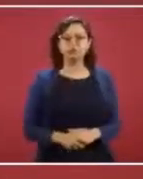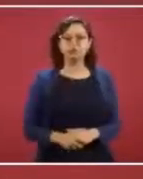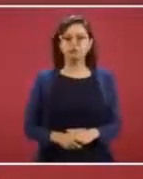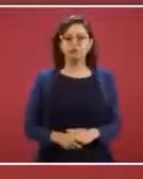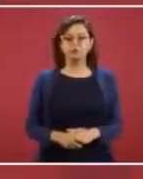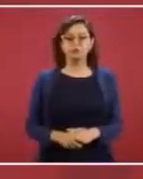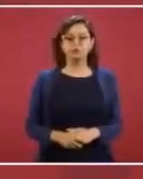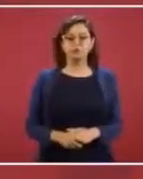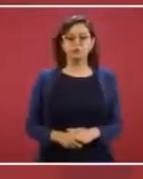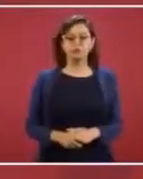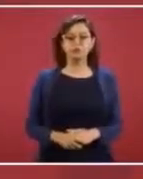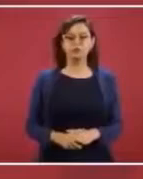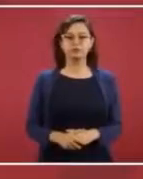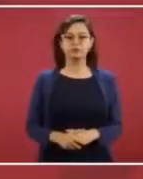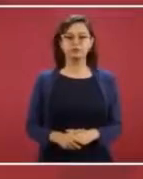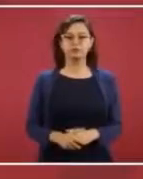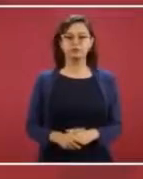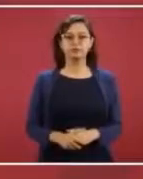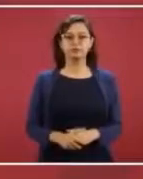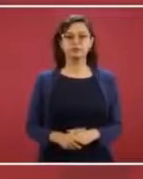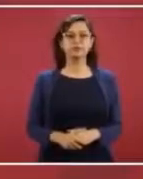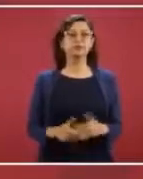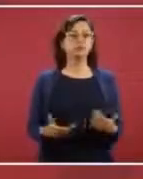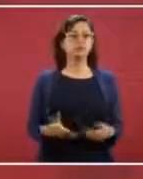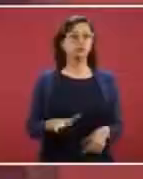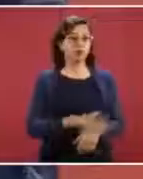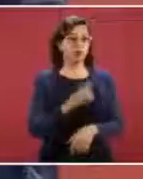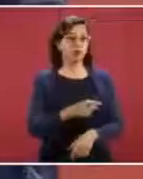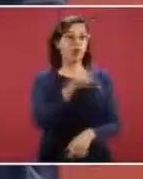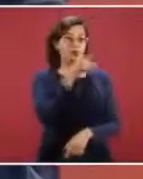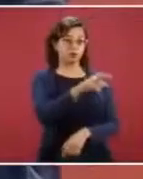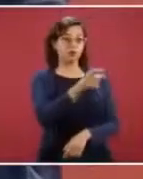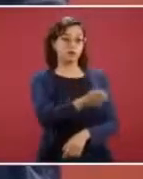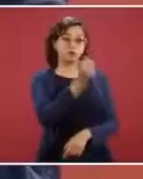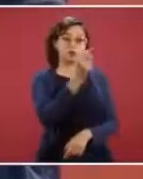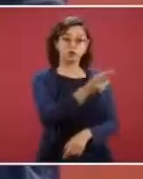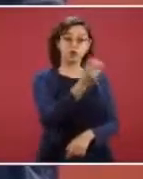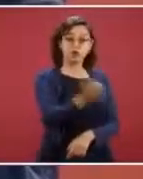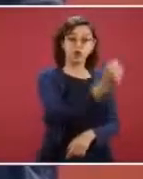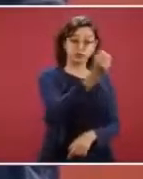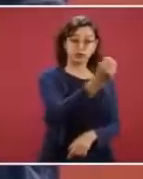para que le fuera bien a México.